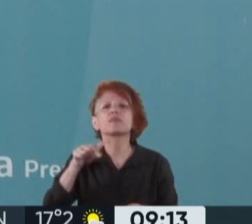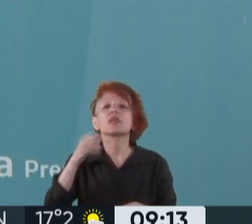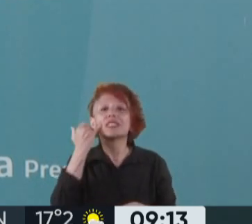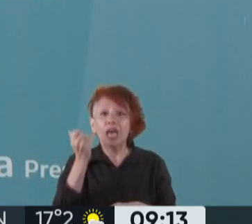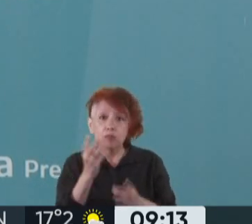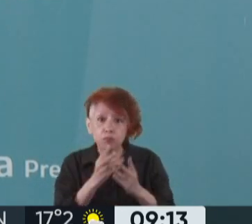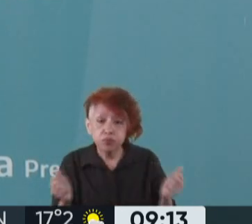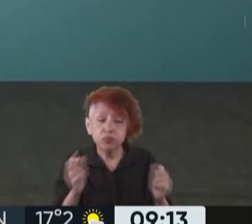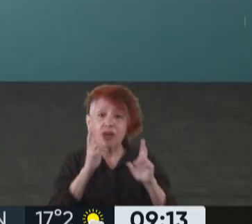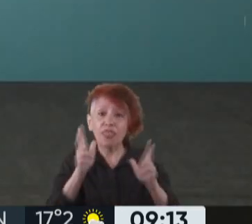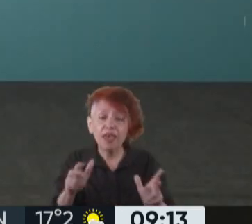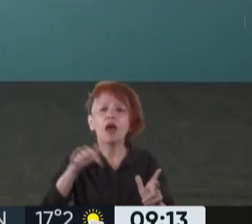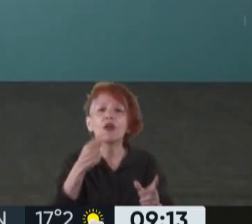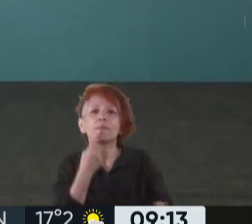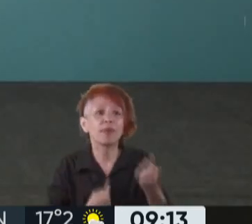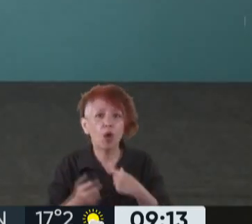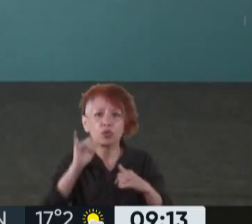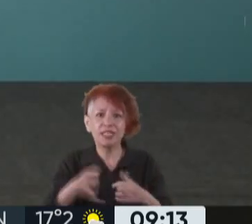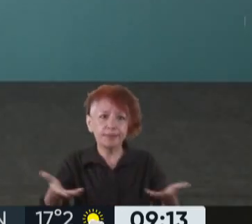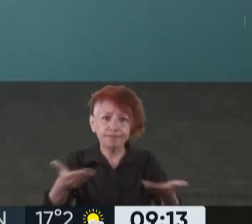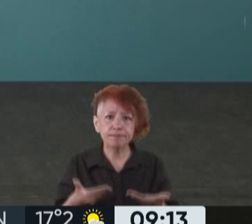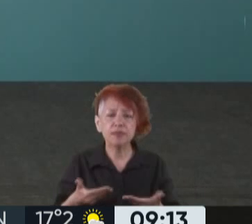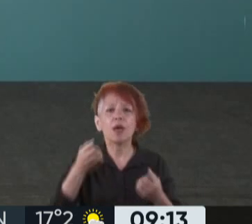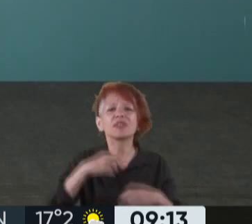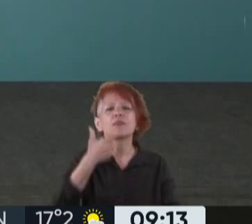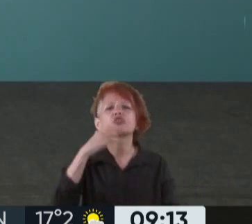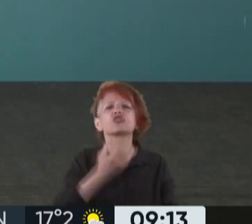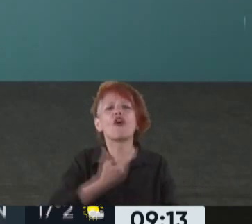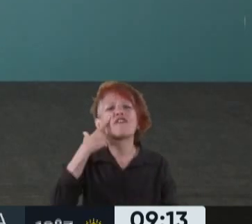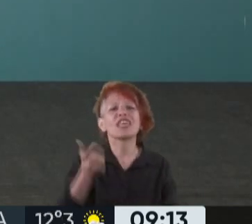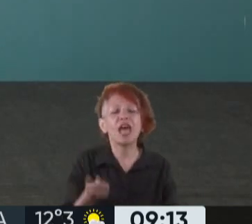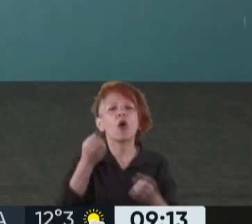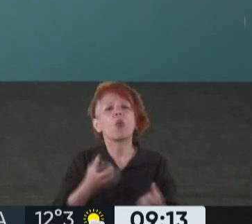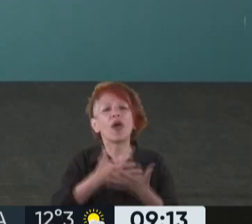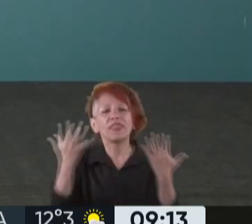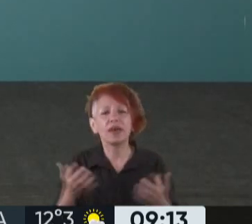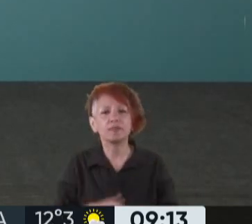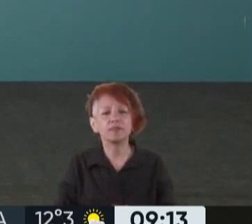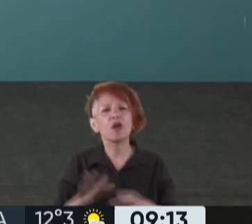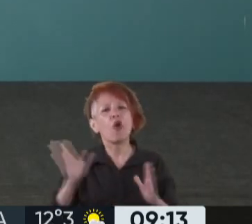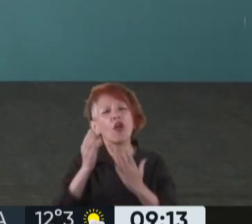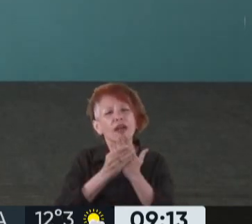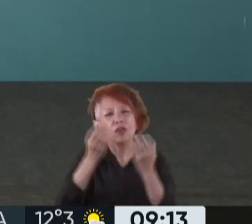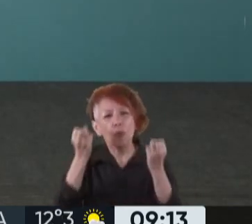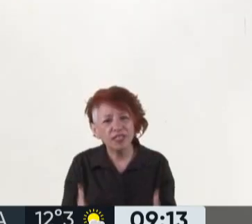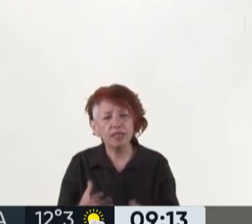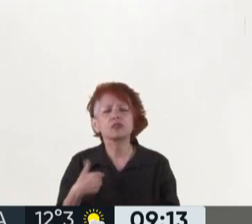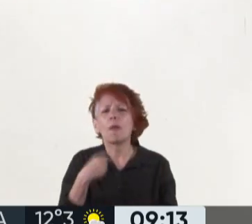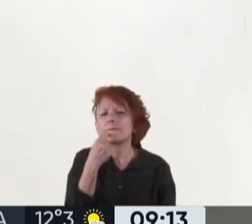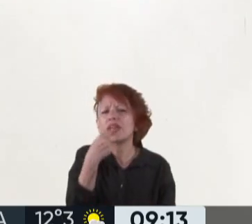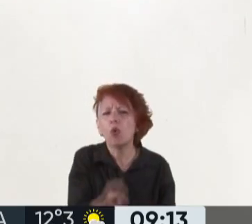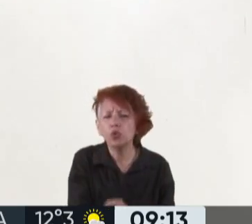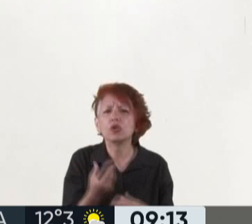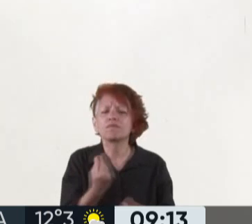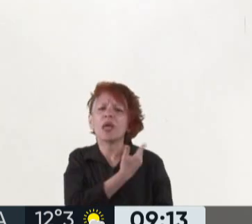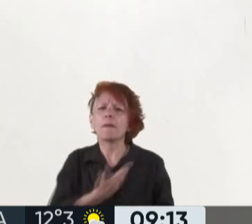que ustedes tienen para mí. Vamos a comenzar con Sofía Rojas. Sofía, buen día. Noticias ¿Qué tal, Argentinas. portavoz? ¿Cómo está? Mi consulta es si